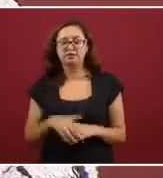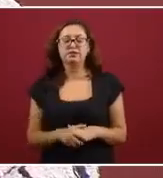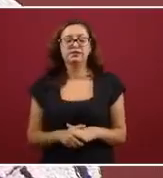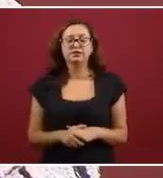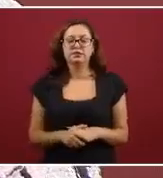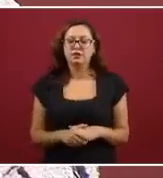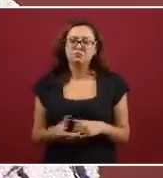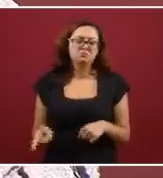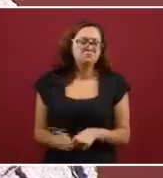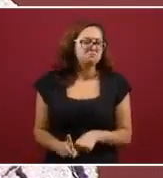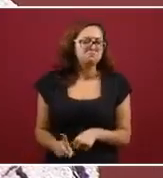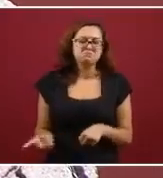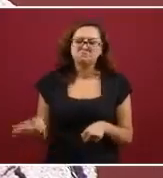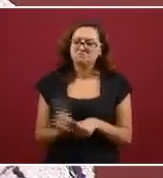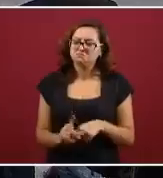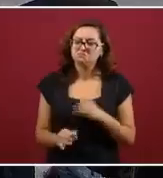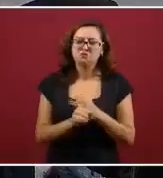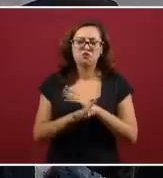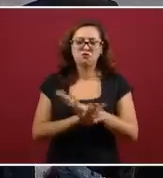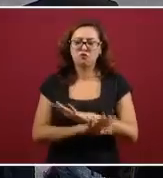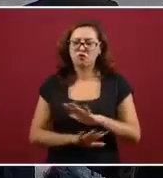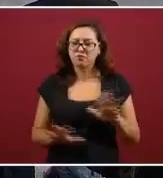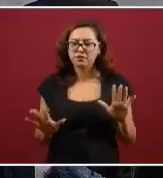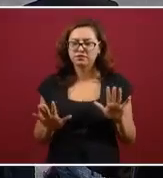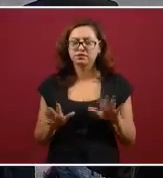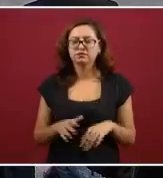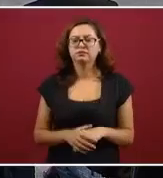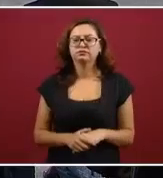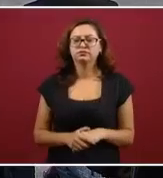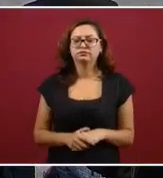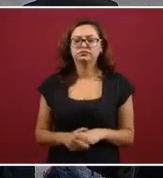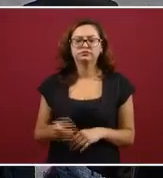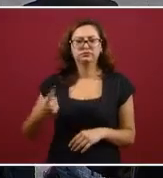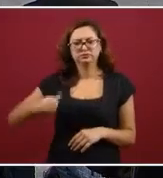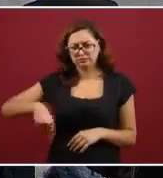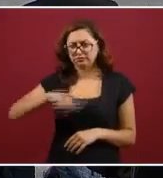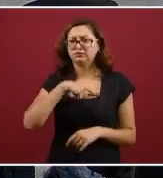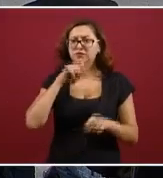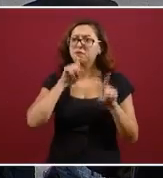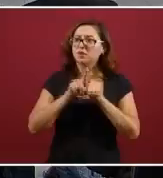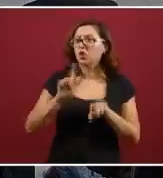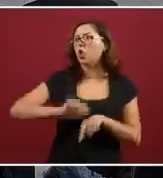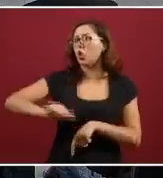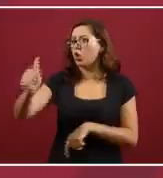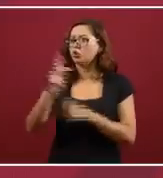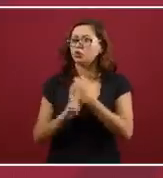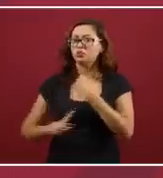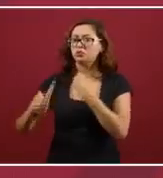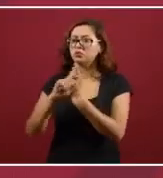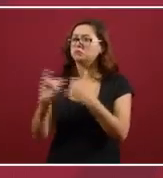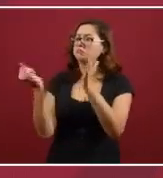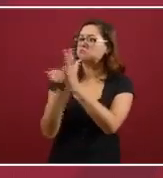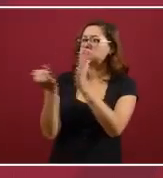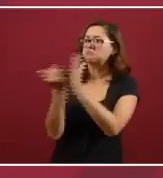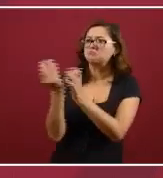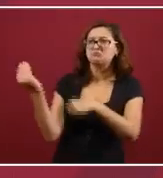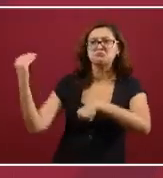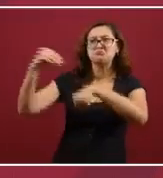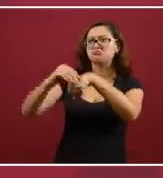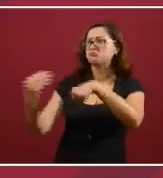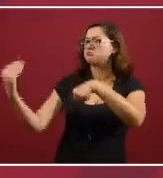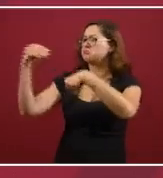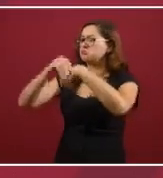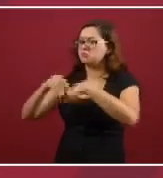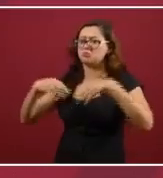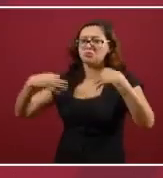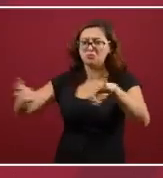y cotidianamente nos informa. Y cotidianamente nosotros imponemos aranceles también a textiles, a productos